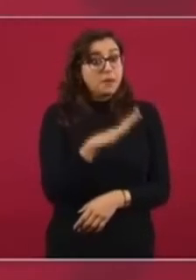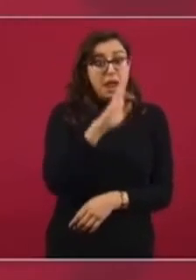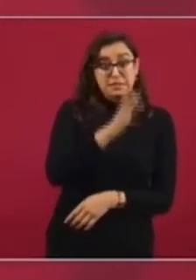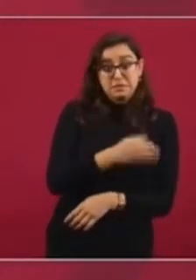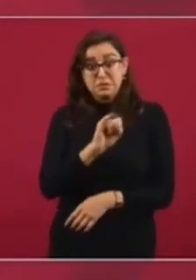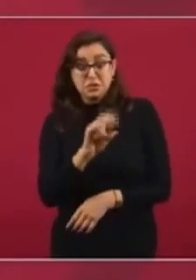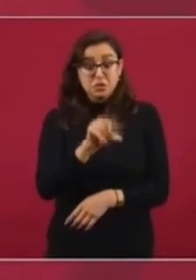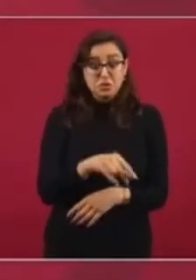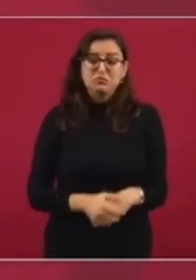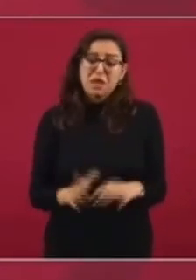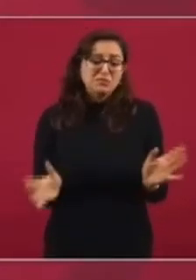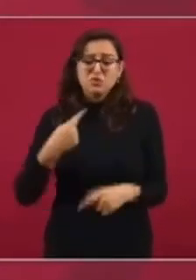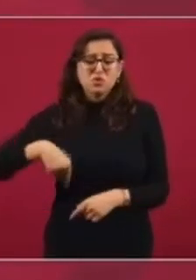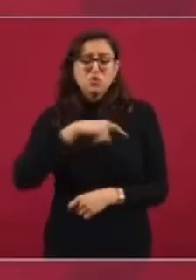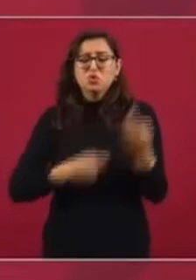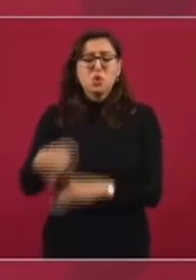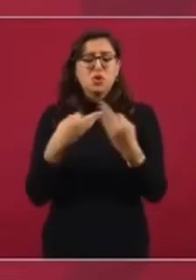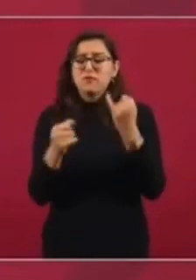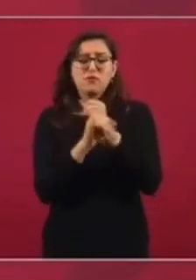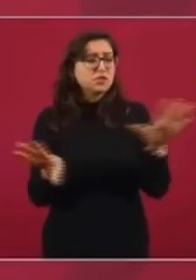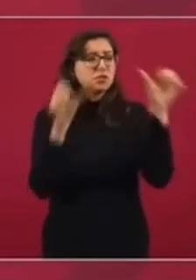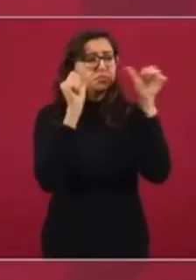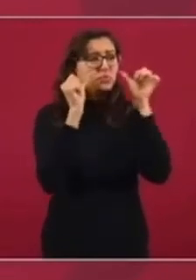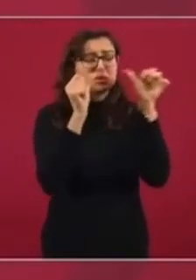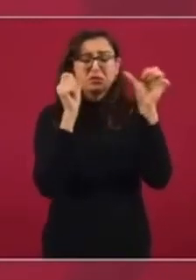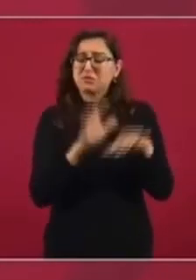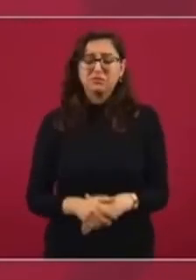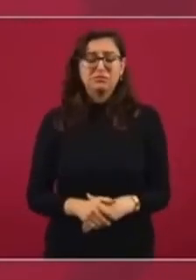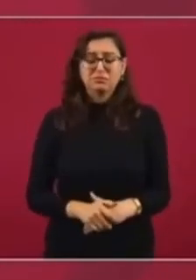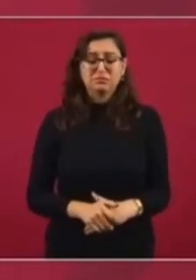Sí, estamos atentos a todo eso. No queremos